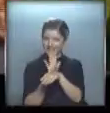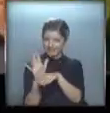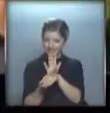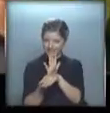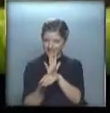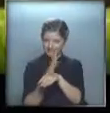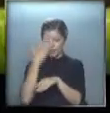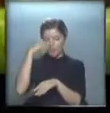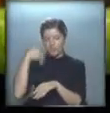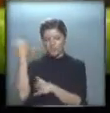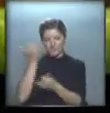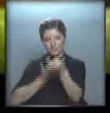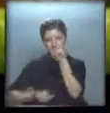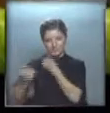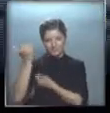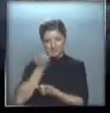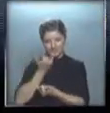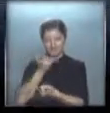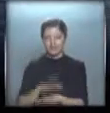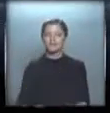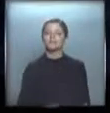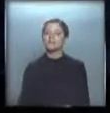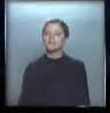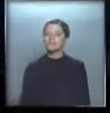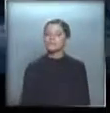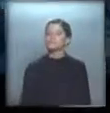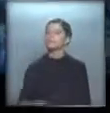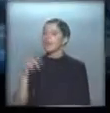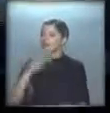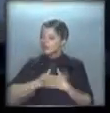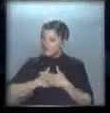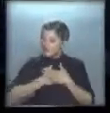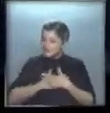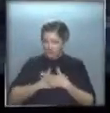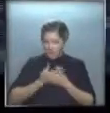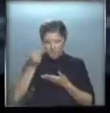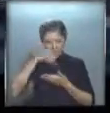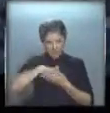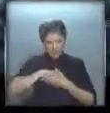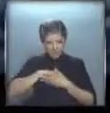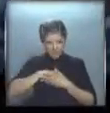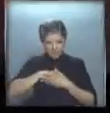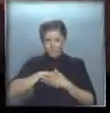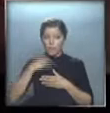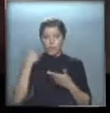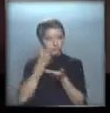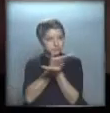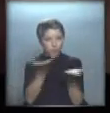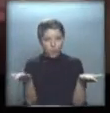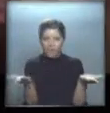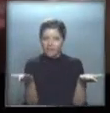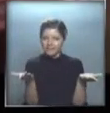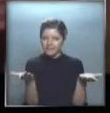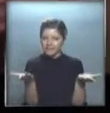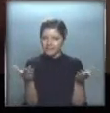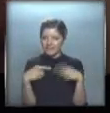nominaciones. Una satisfacción personal y profesional de Campanella cuando se encontró con la enorme cantidad